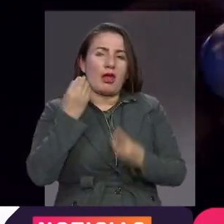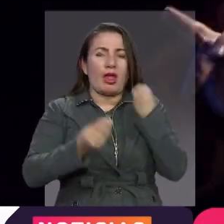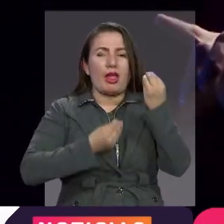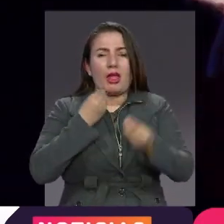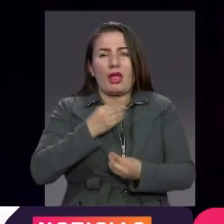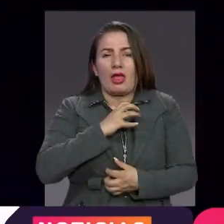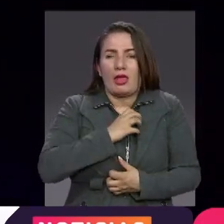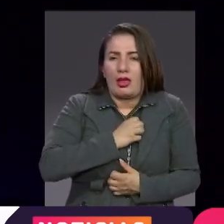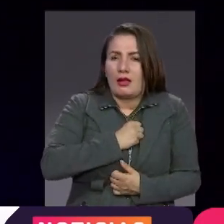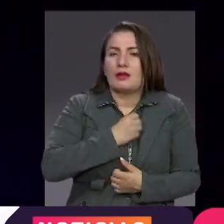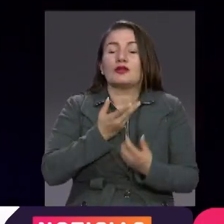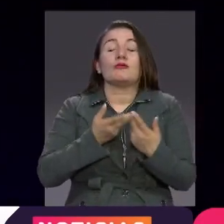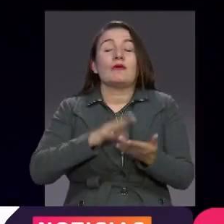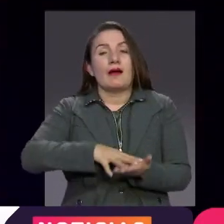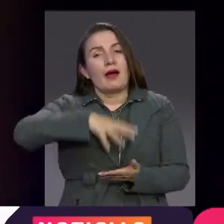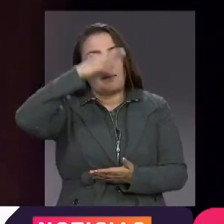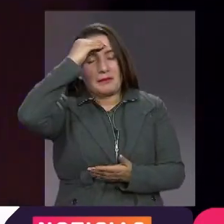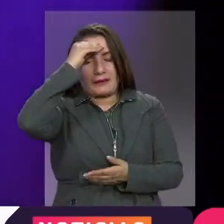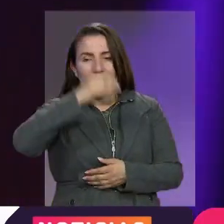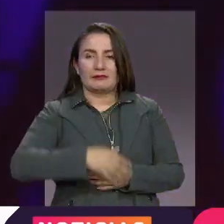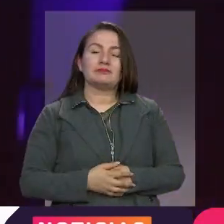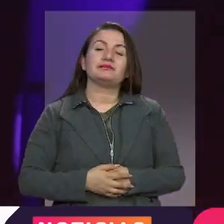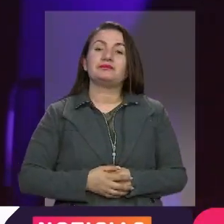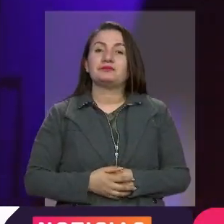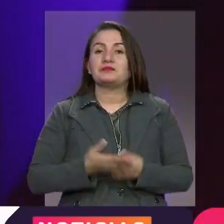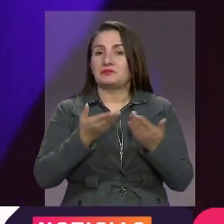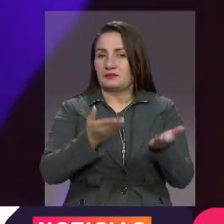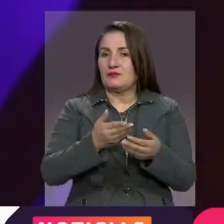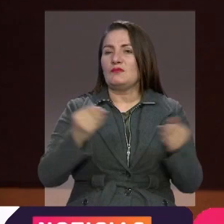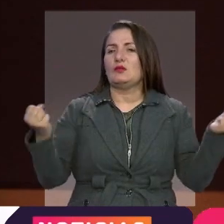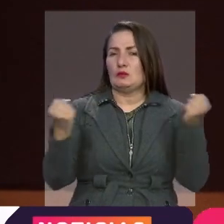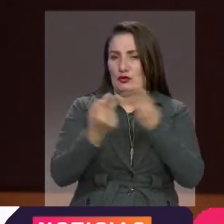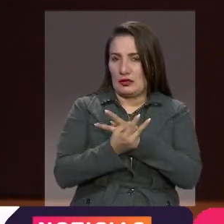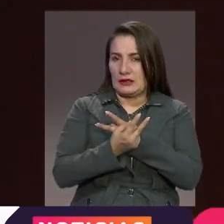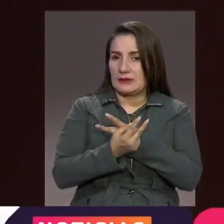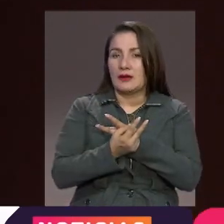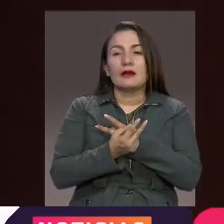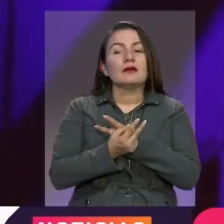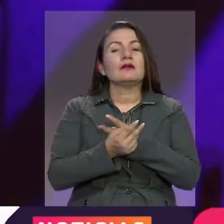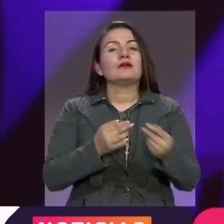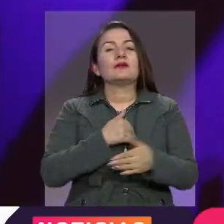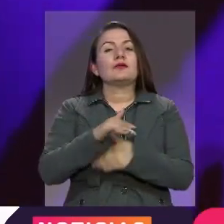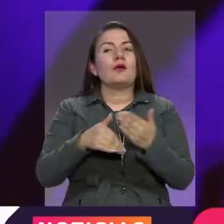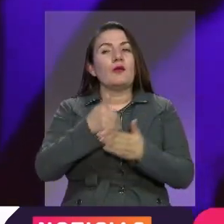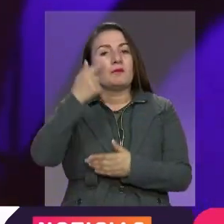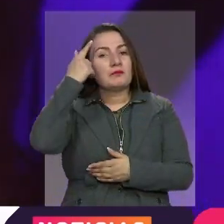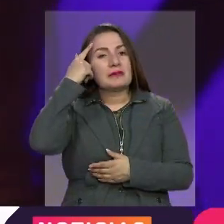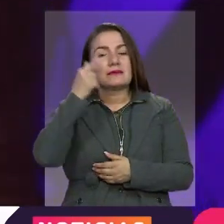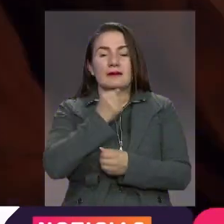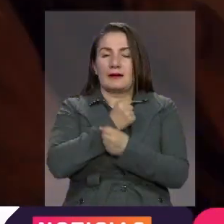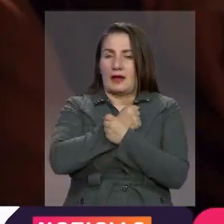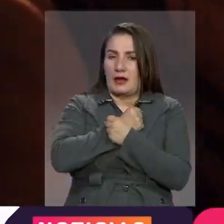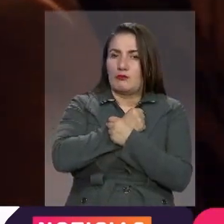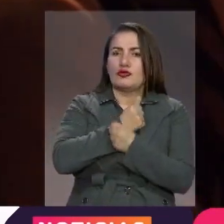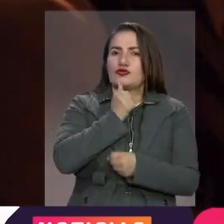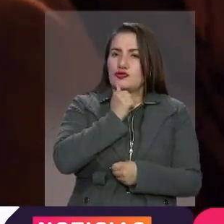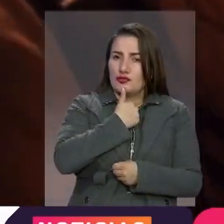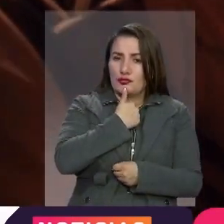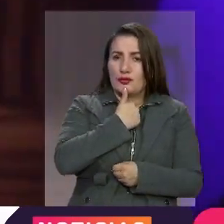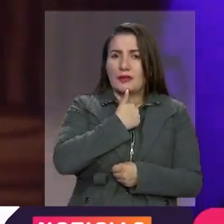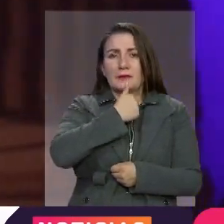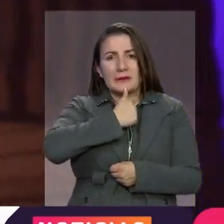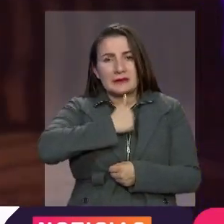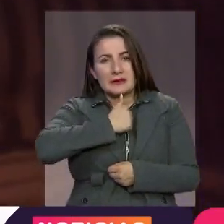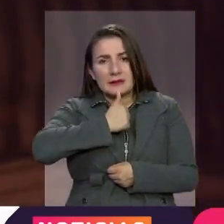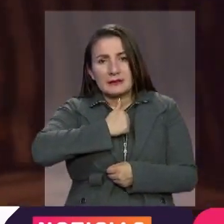producto de patrones aprendidos y aceptados por la sociedad por hechos de violencia todo porque se cree que el amor todo lo sufre todo lo